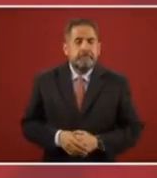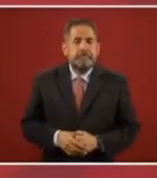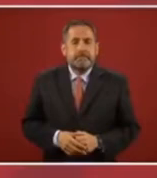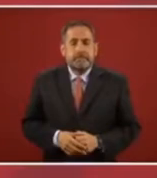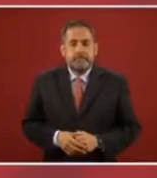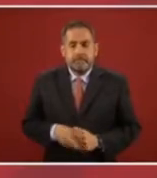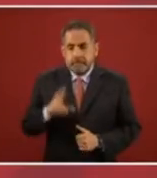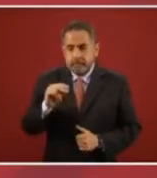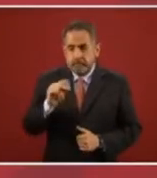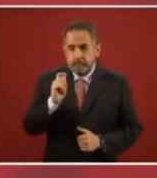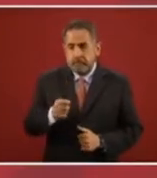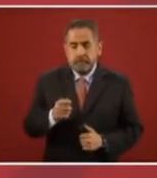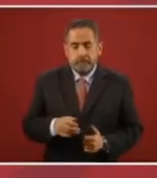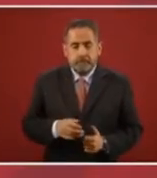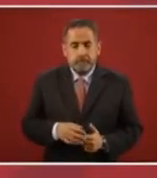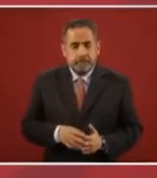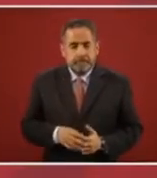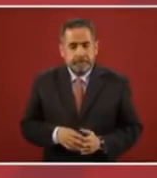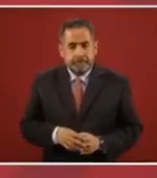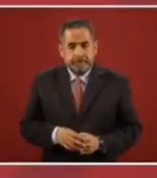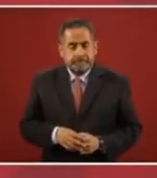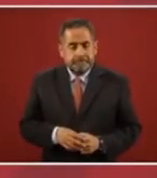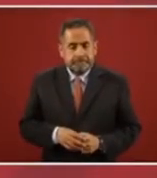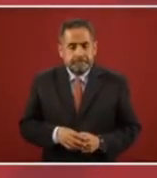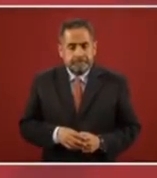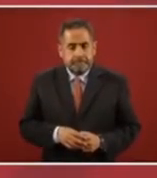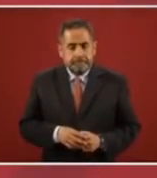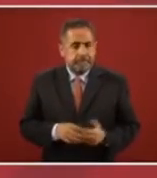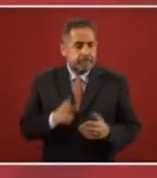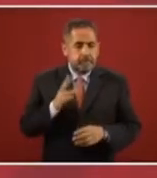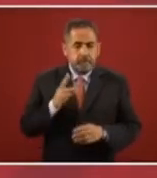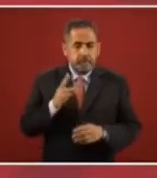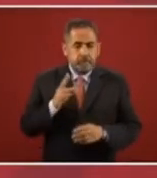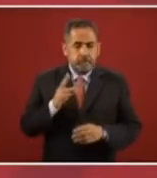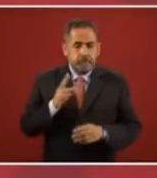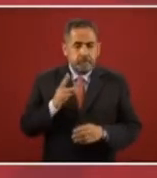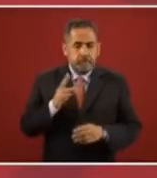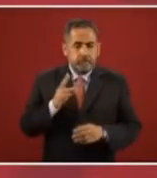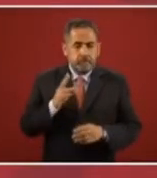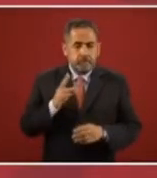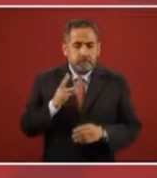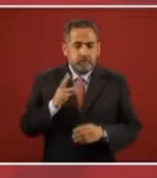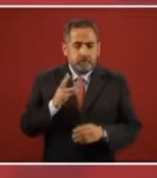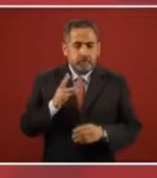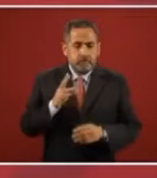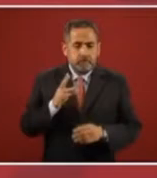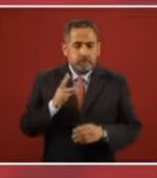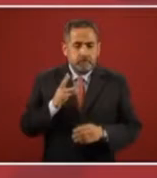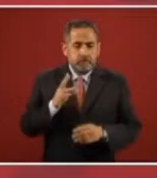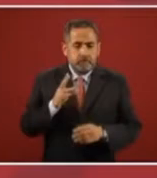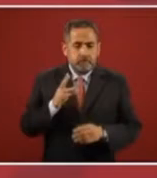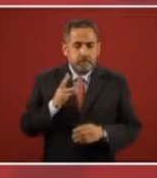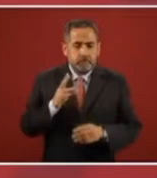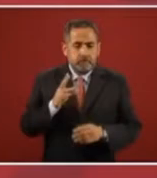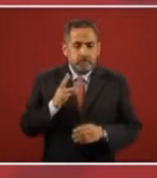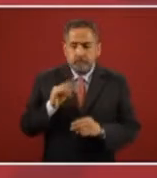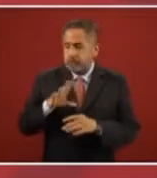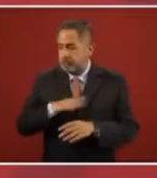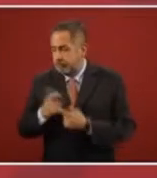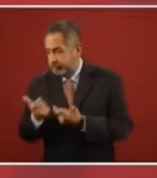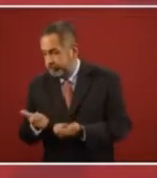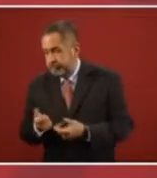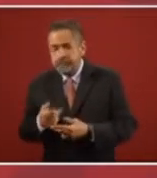es un asunto de falta de recursos y tener ese